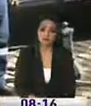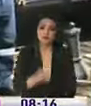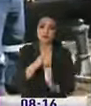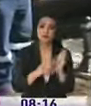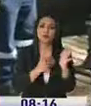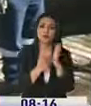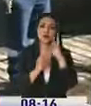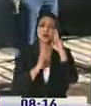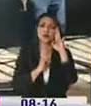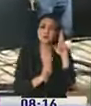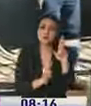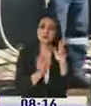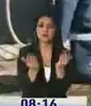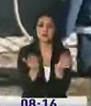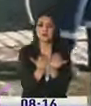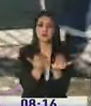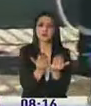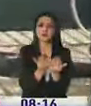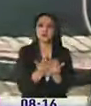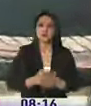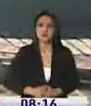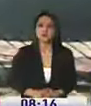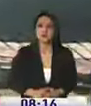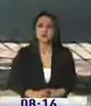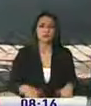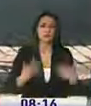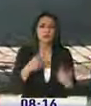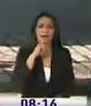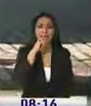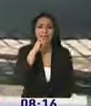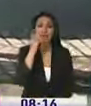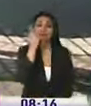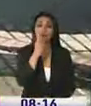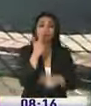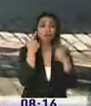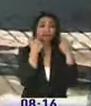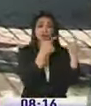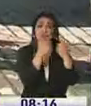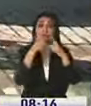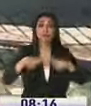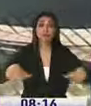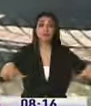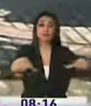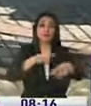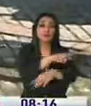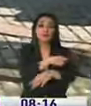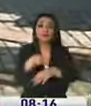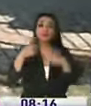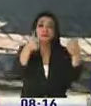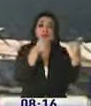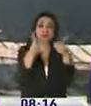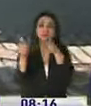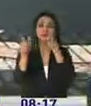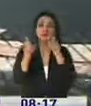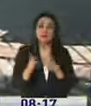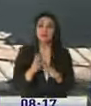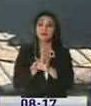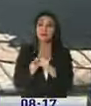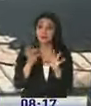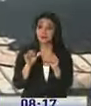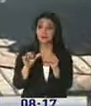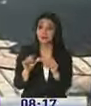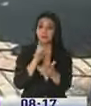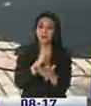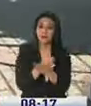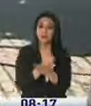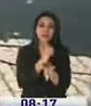vemos, realmente como yo decía al inicio, es envidiable la vista que se tiene desde este lugar y qué mejor que mantenerlo en buen estado, ¿no?